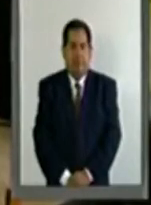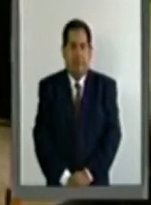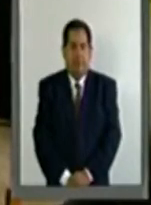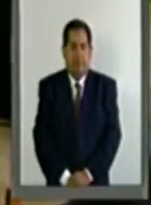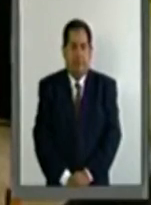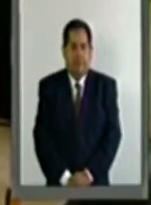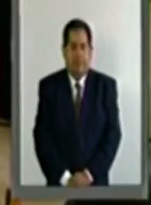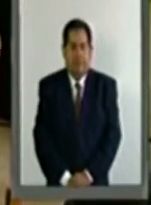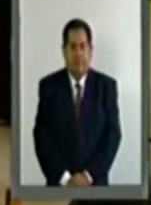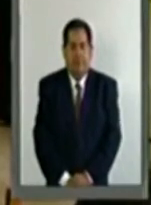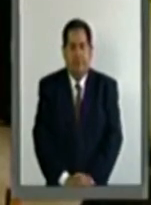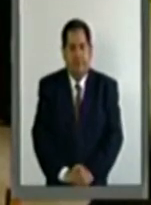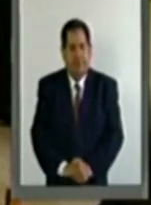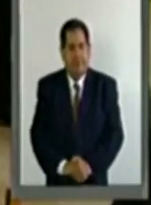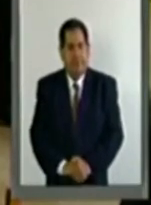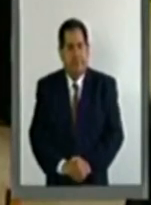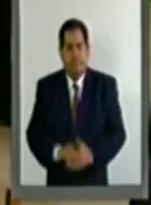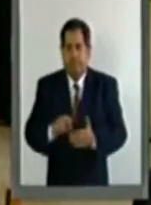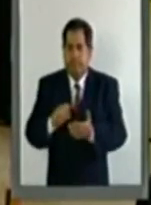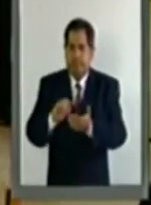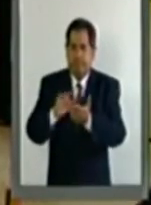Muchas gracias, señor presidente.